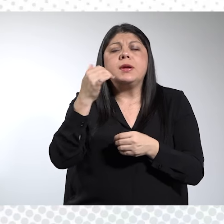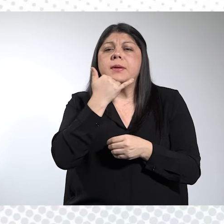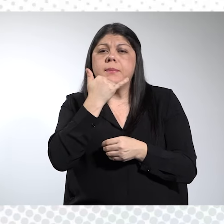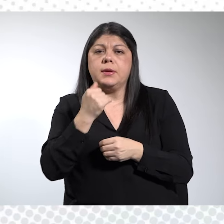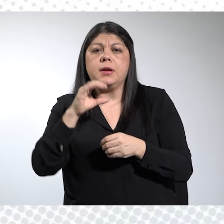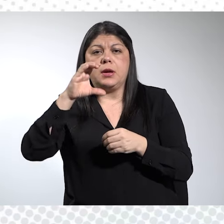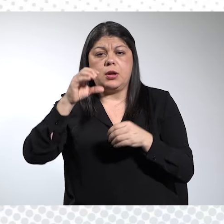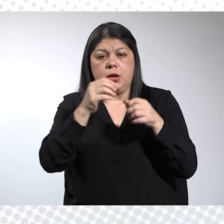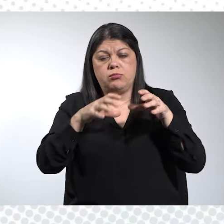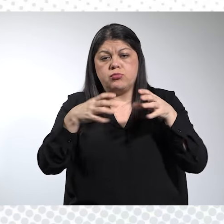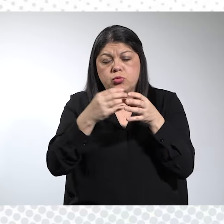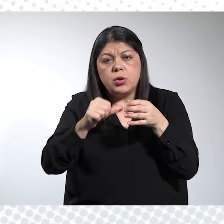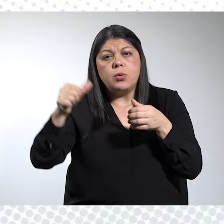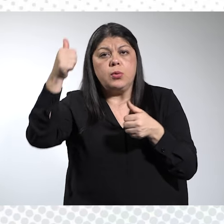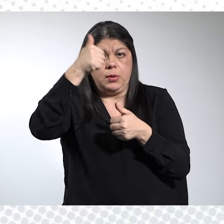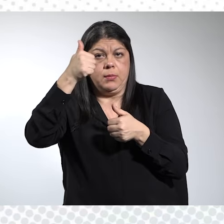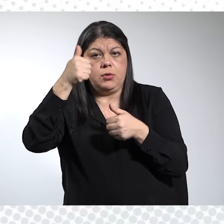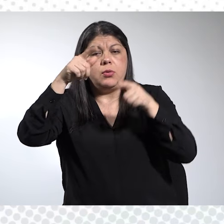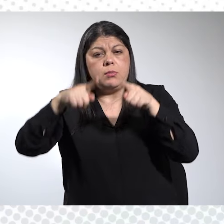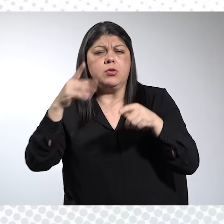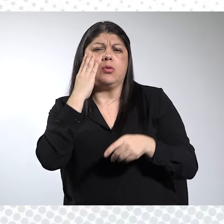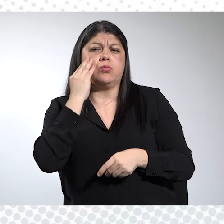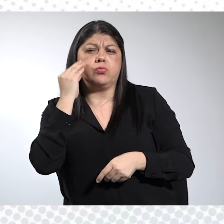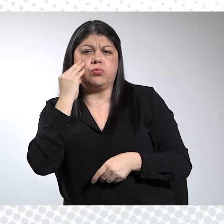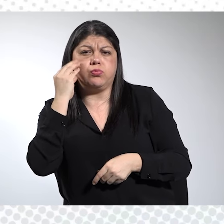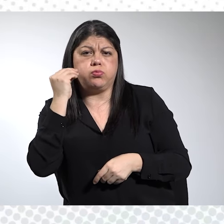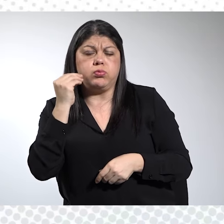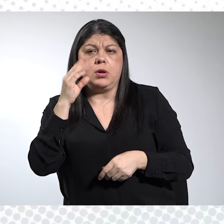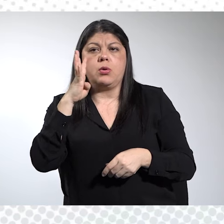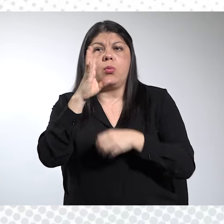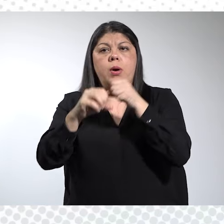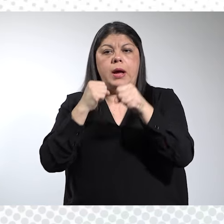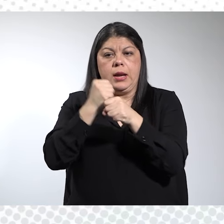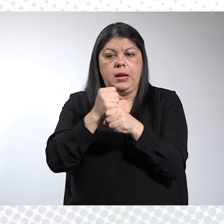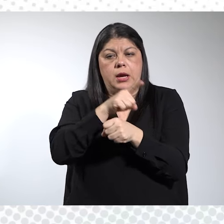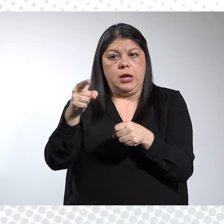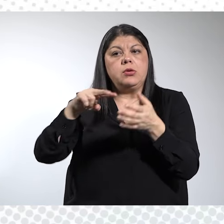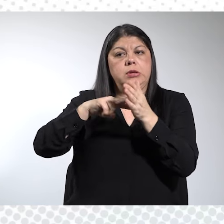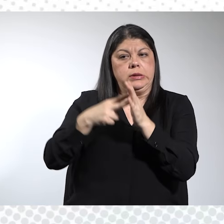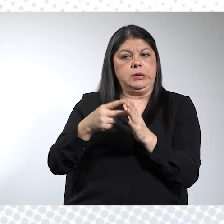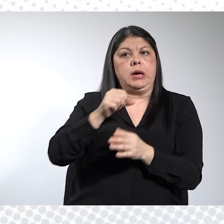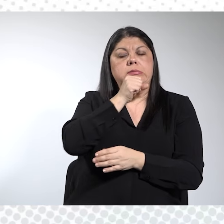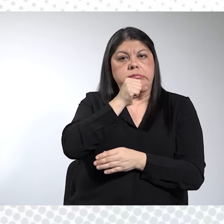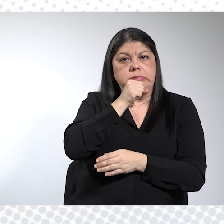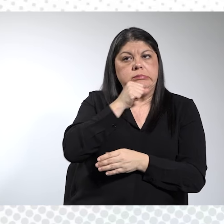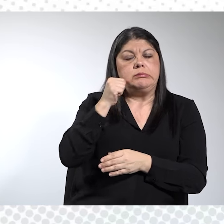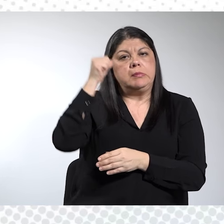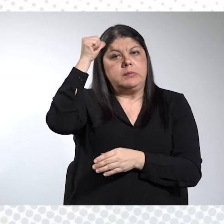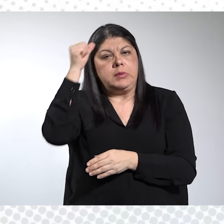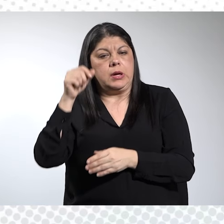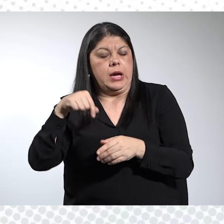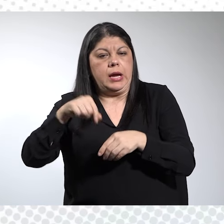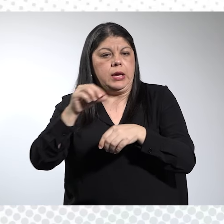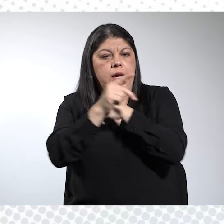resulta ser que el Consejo de Mayores, cuando una persona tiene mucha experiencia, si tiene 40 años, lo consideran un adulto mayor. Y en este